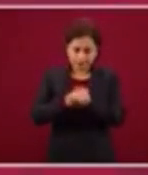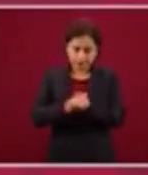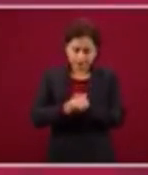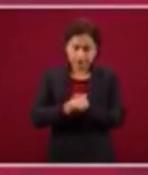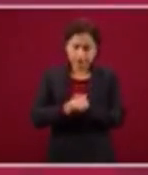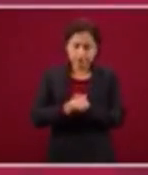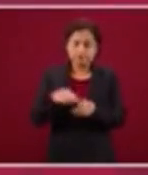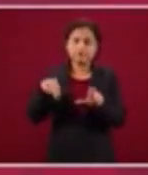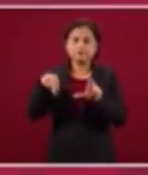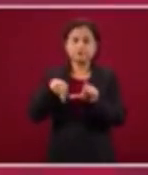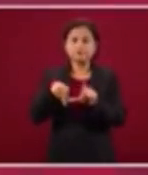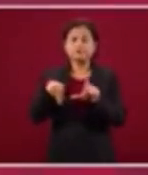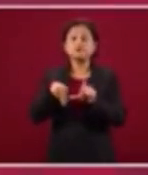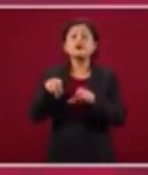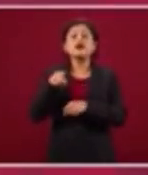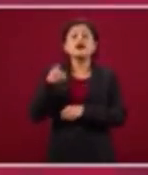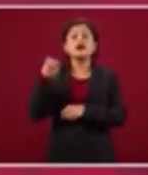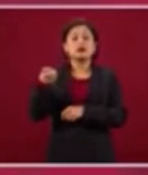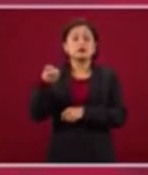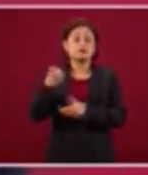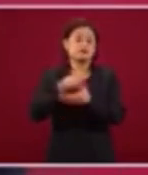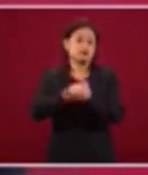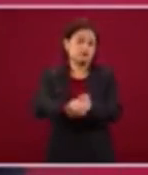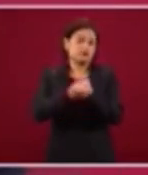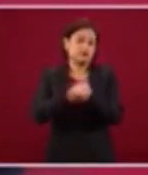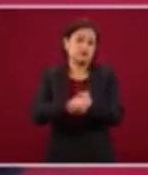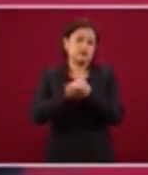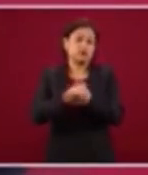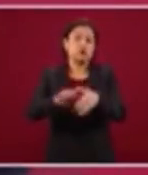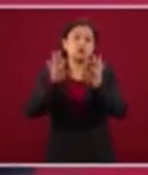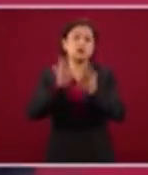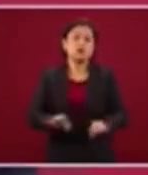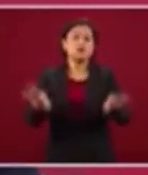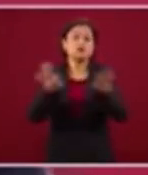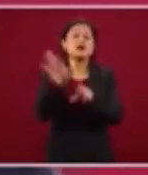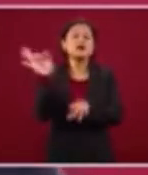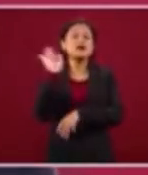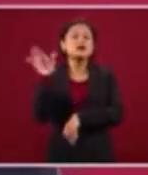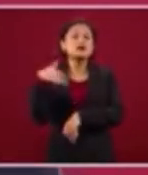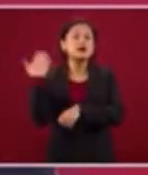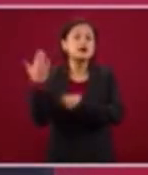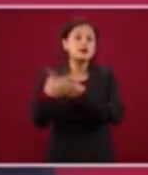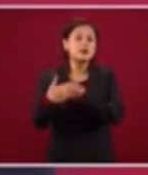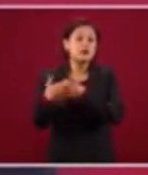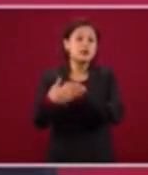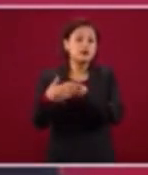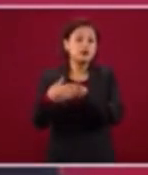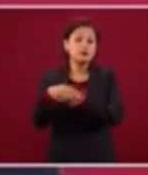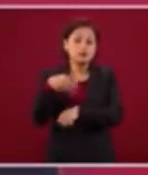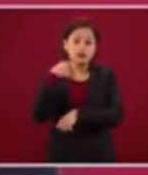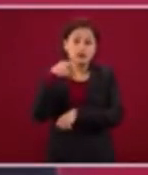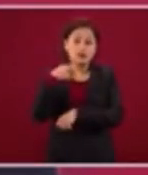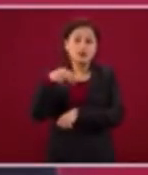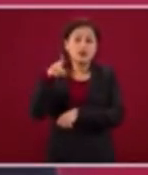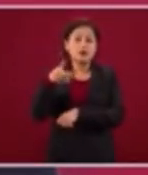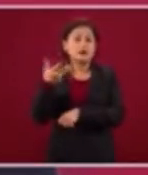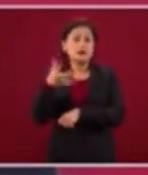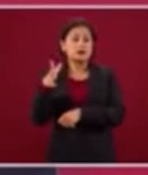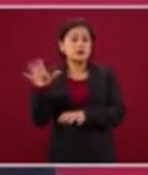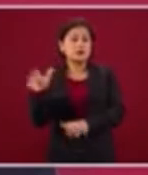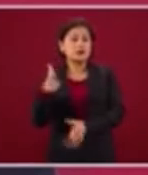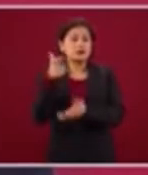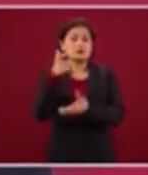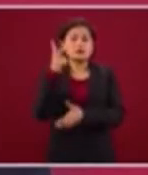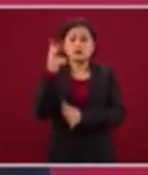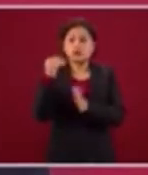en un sorteo importante, el de Navidad, cerca de 2 millones